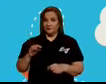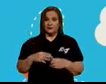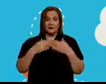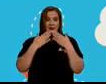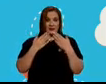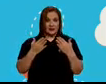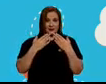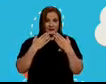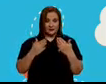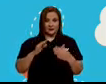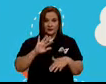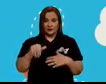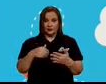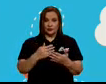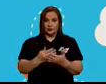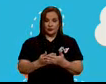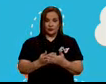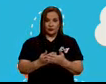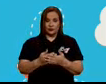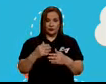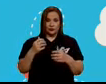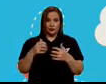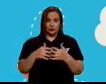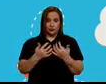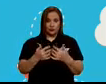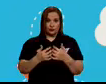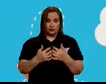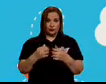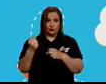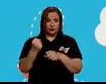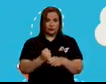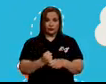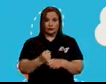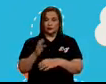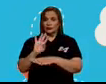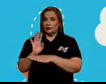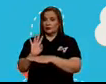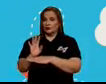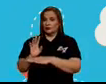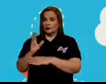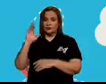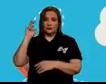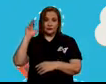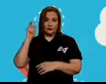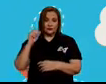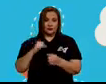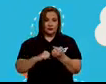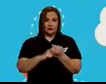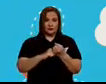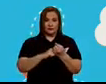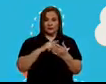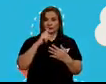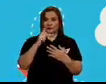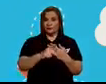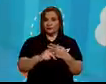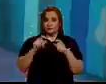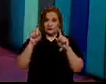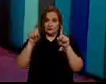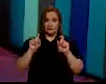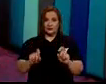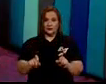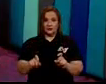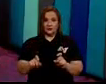Agradecemos a todos nuestros patrocinadores, fundaciones, televisoras, radioemisoras por apoyarnos en este proyecto